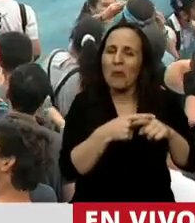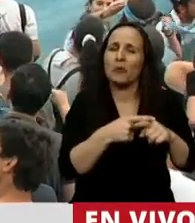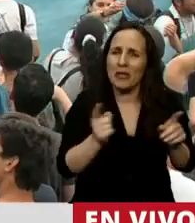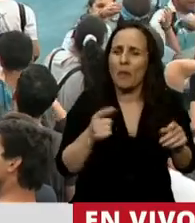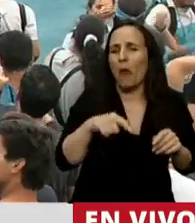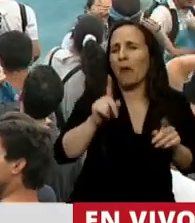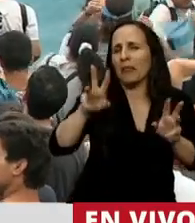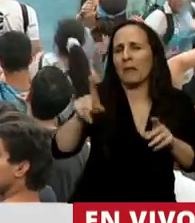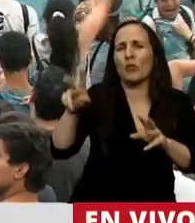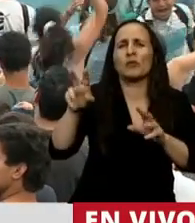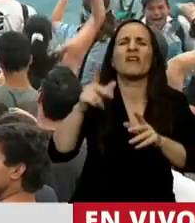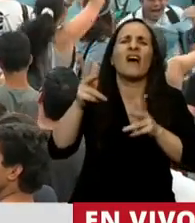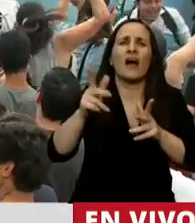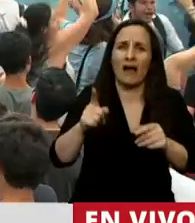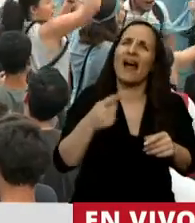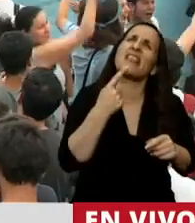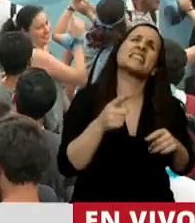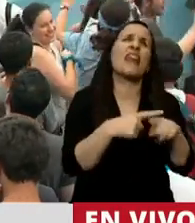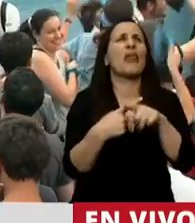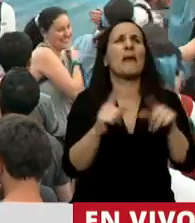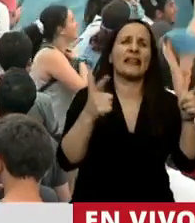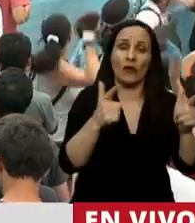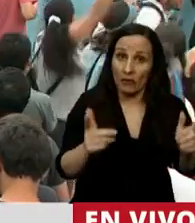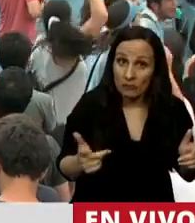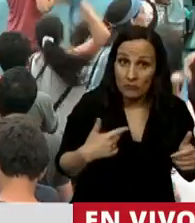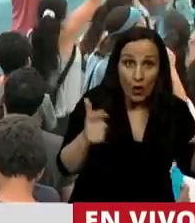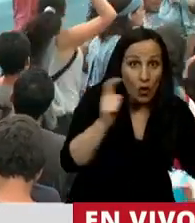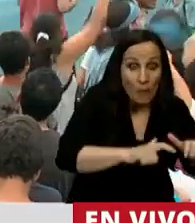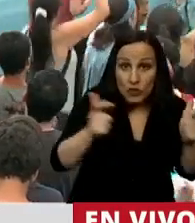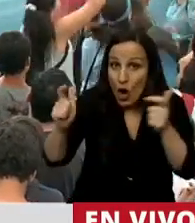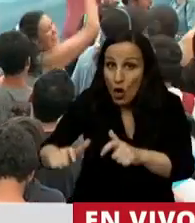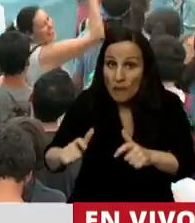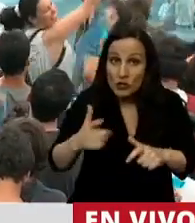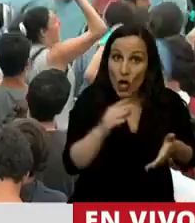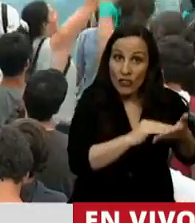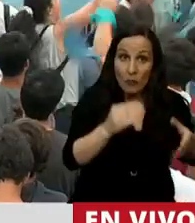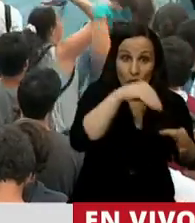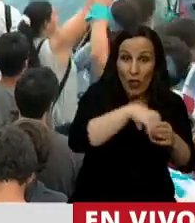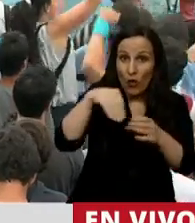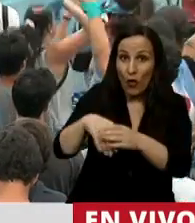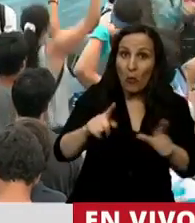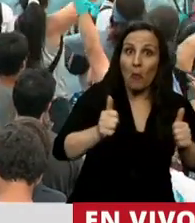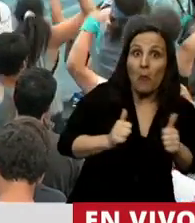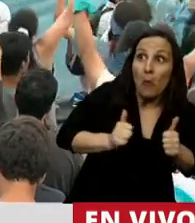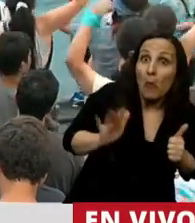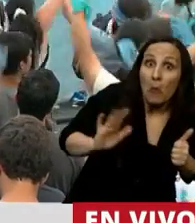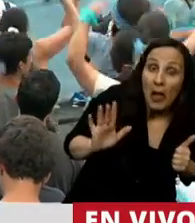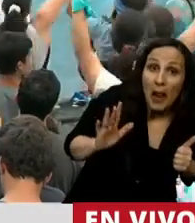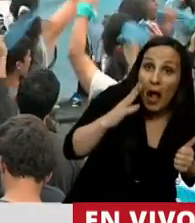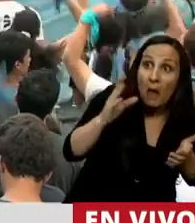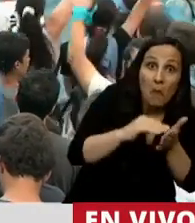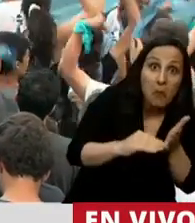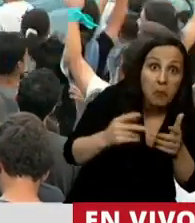aclarar un punto que se dijo, no hubo debate. Miren, en las 2 comisiones donde íbamos a expresarnos los diputados nos quedamos esperando a ver si alguien más iba a